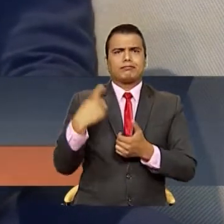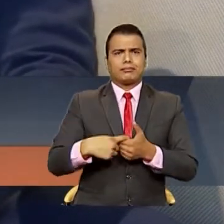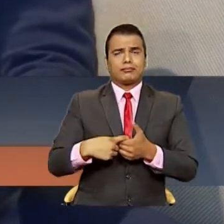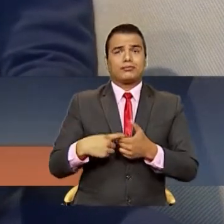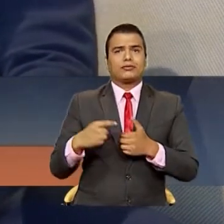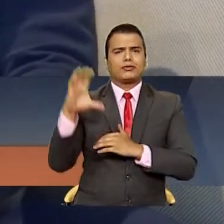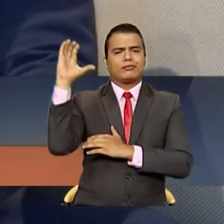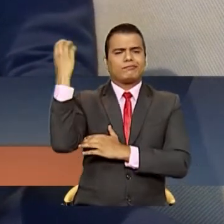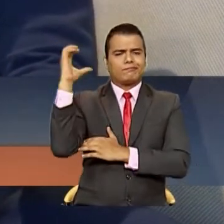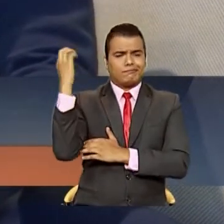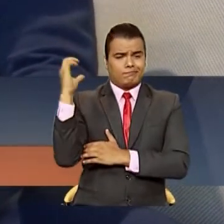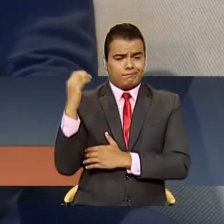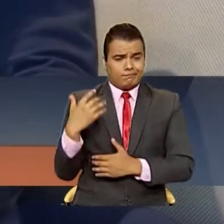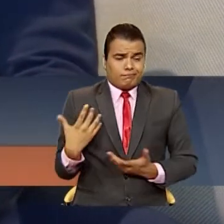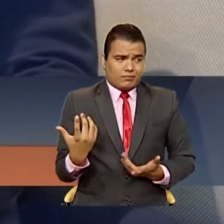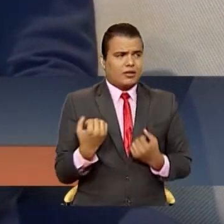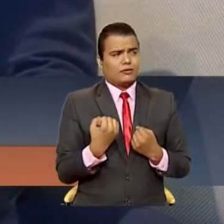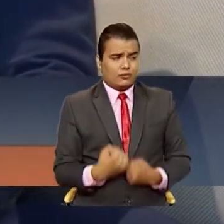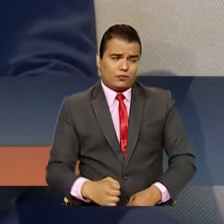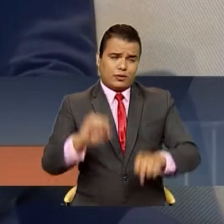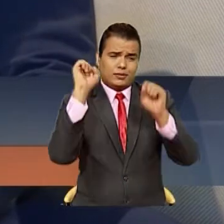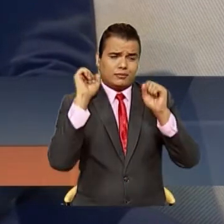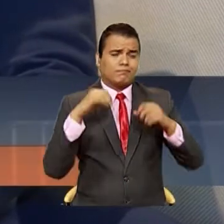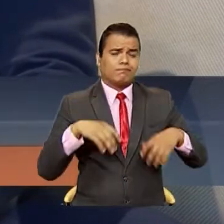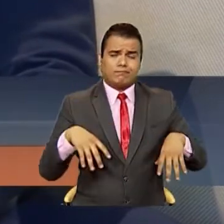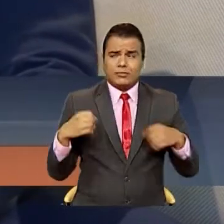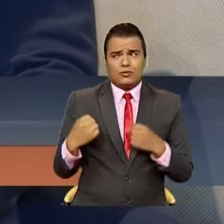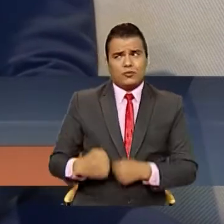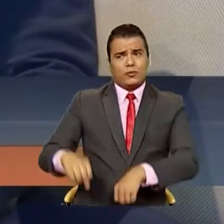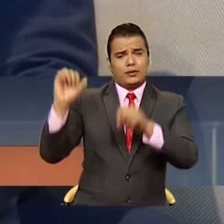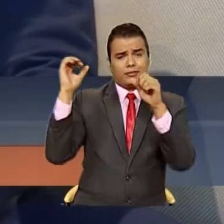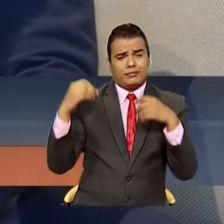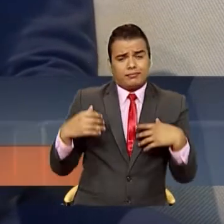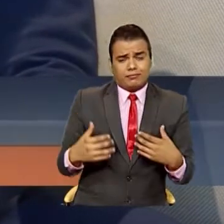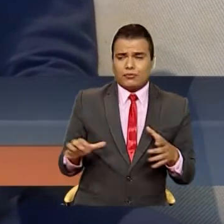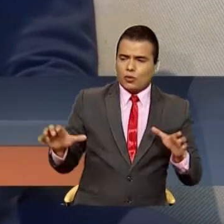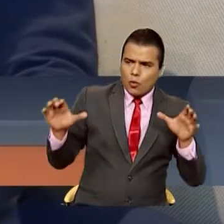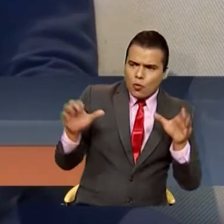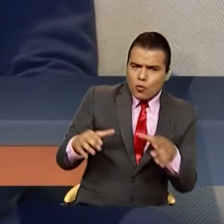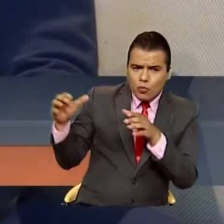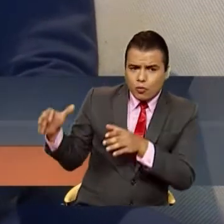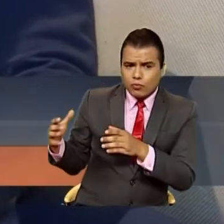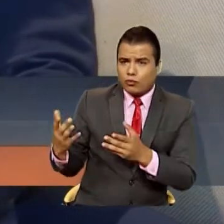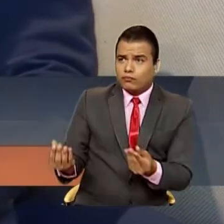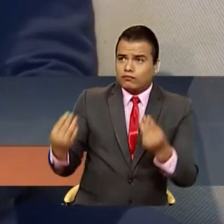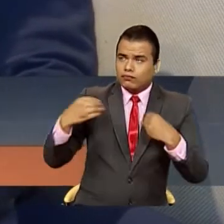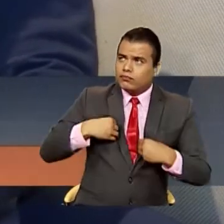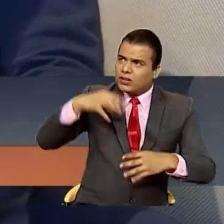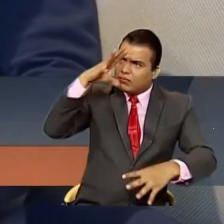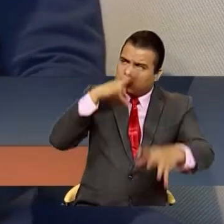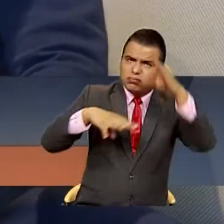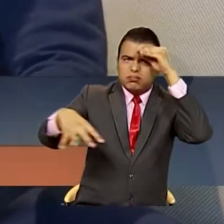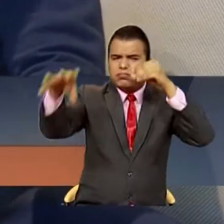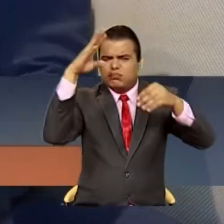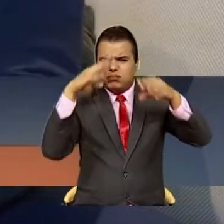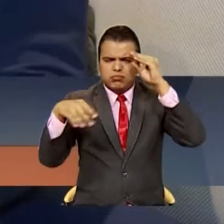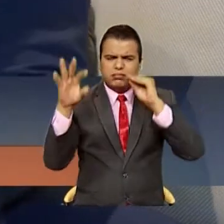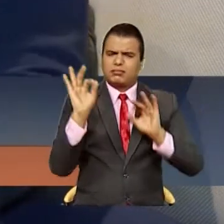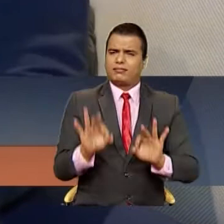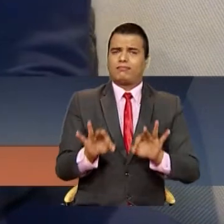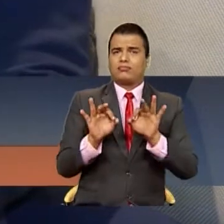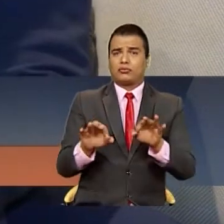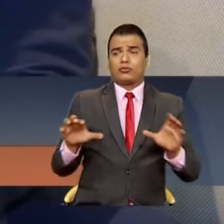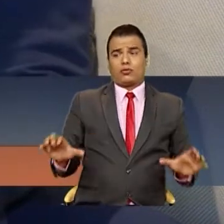de unas, yo creo que selecciones donde nos han formado bien, o también equipos,